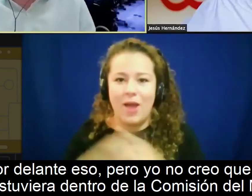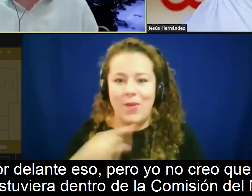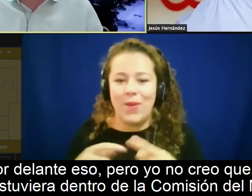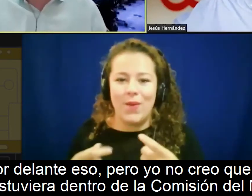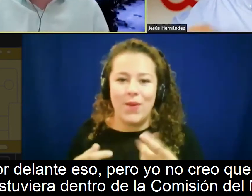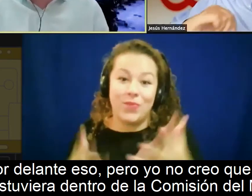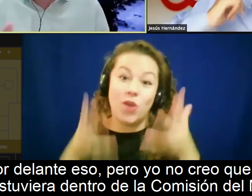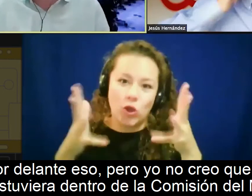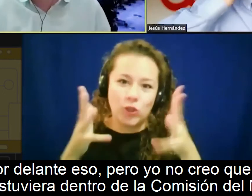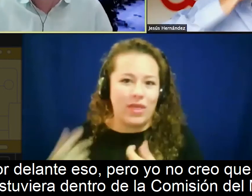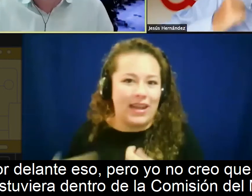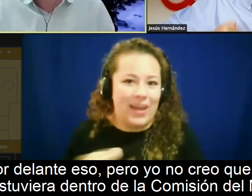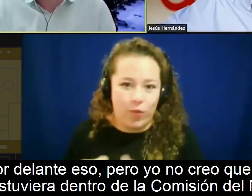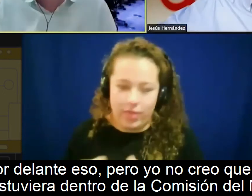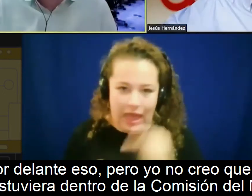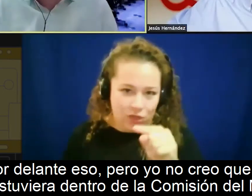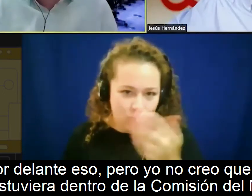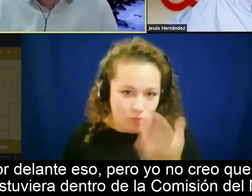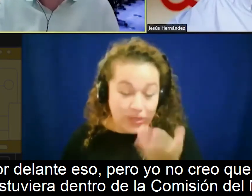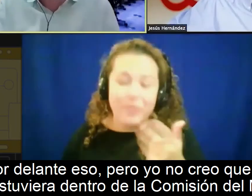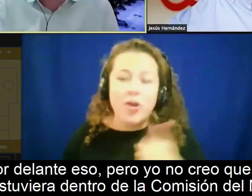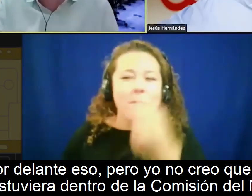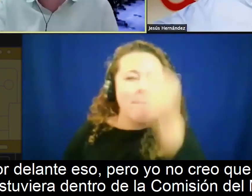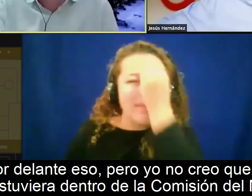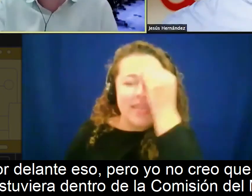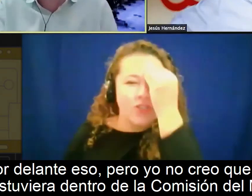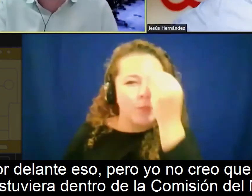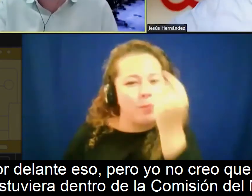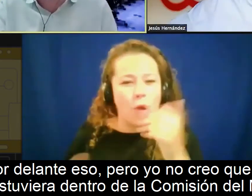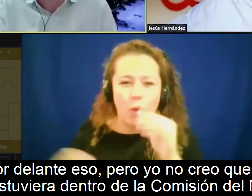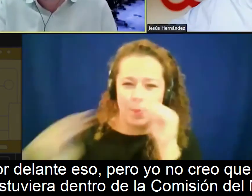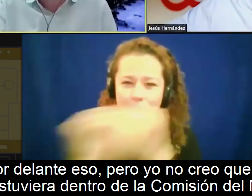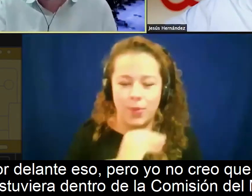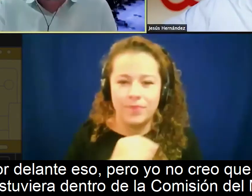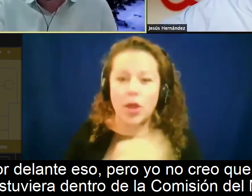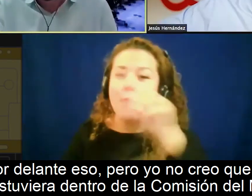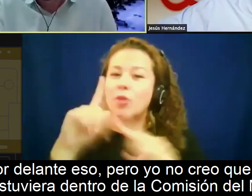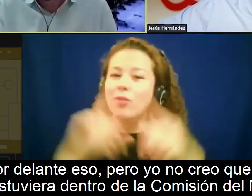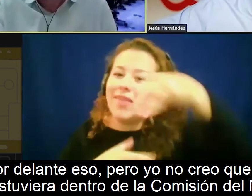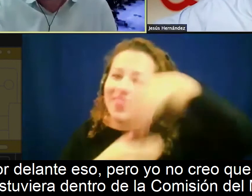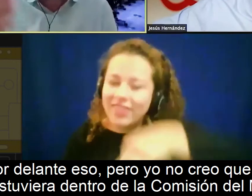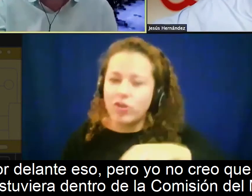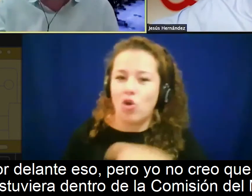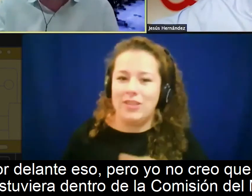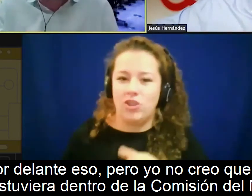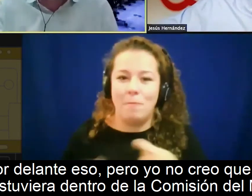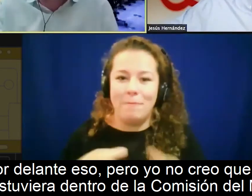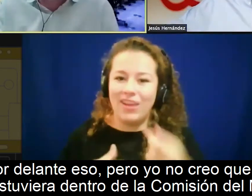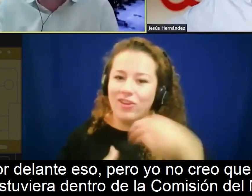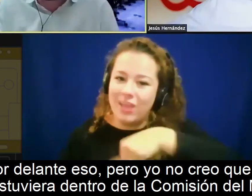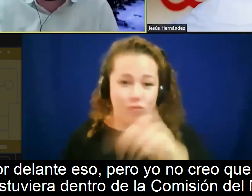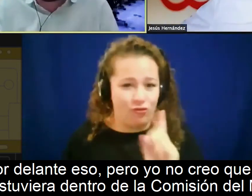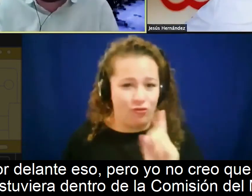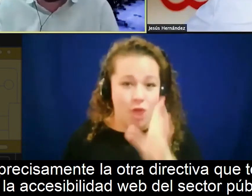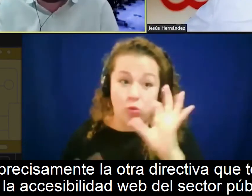vaya por delante eso. Pero yo no creo que el problema fuera que estuviera dentro de la Comisión del Mercado Interior, porque precisamente la otra